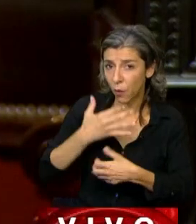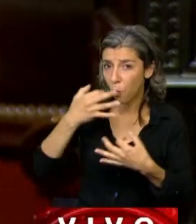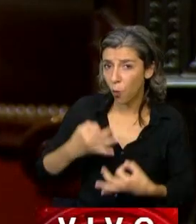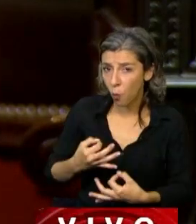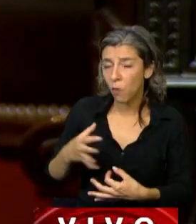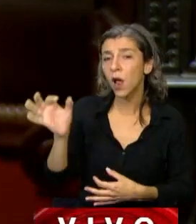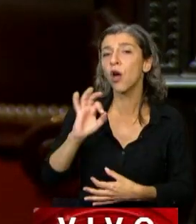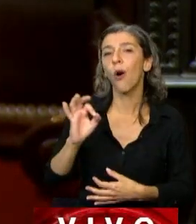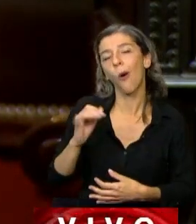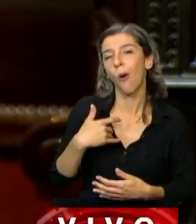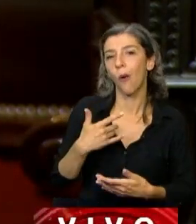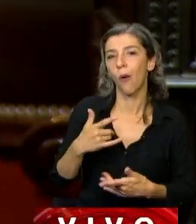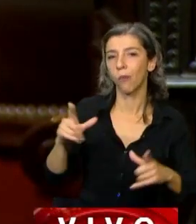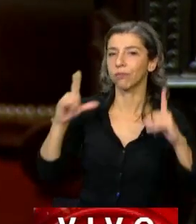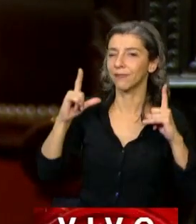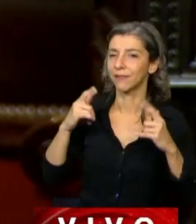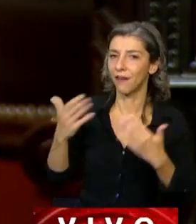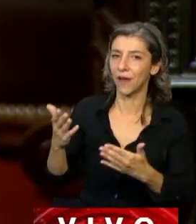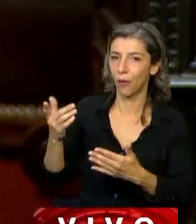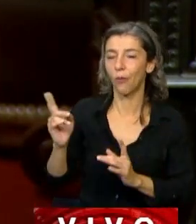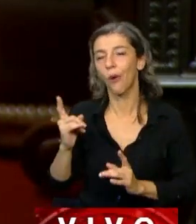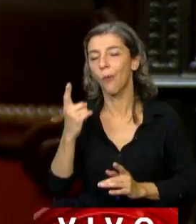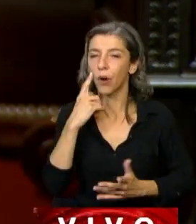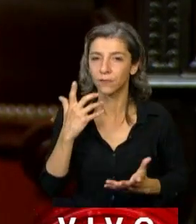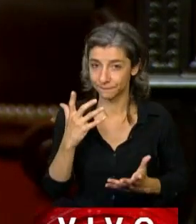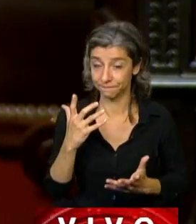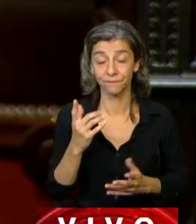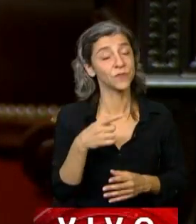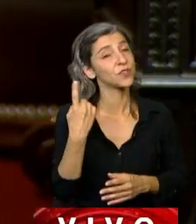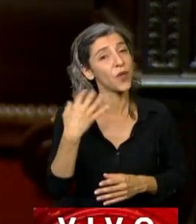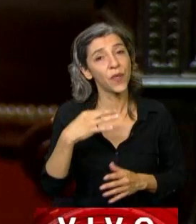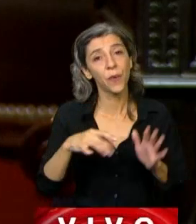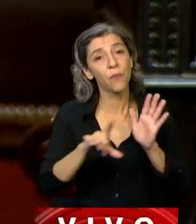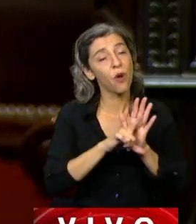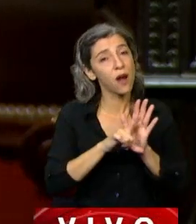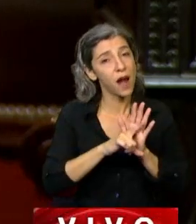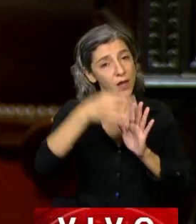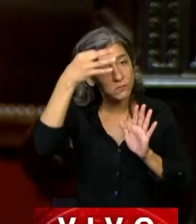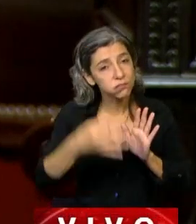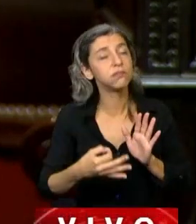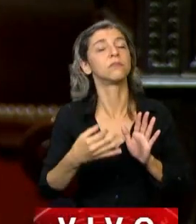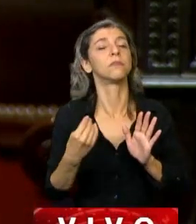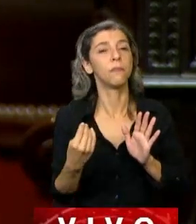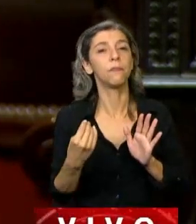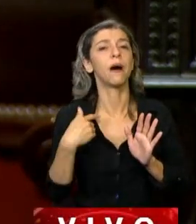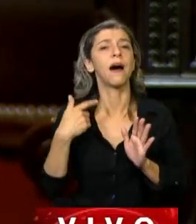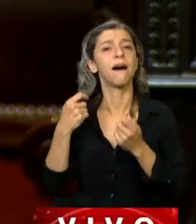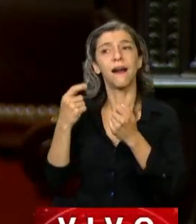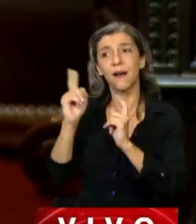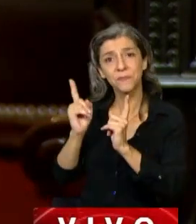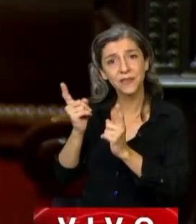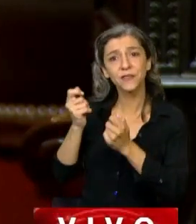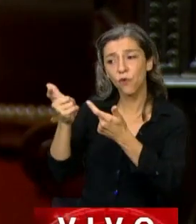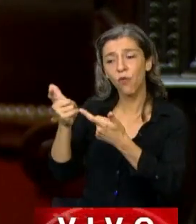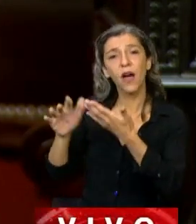de legislar, sancionando leyes que realmente sean herramientas que transformen esas realidades que tanto nos